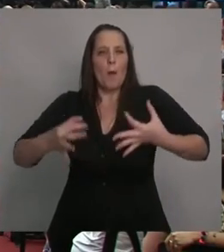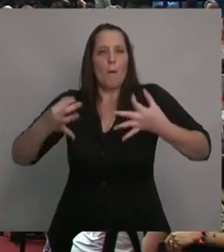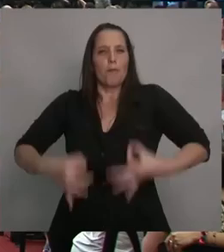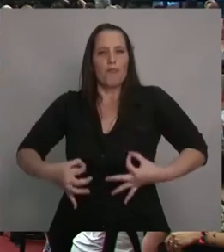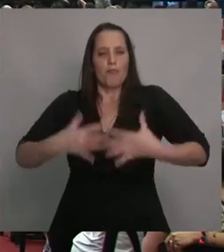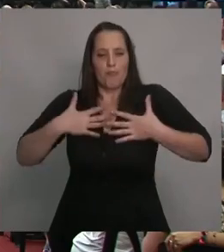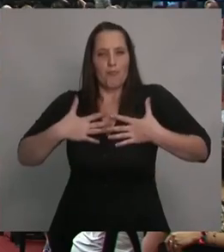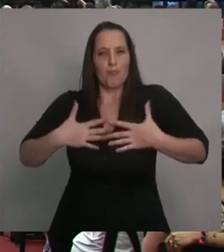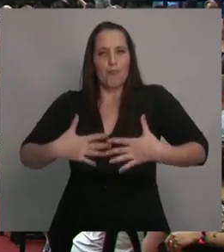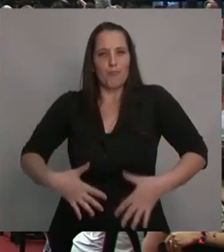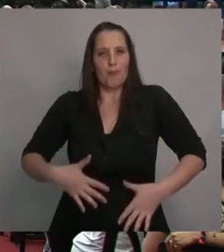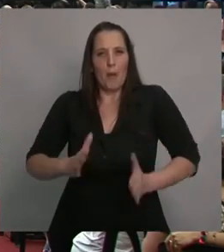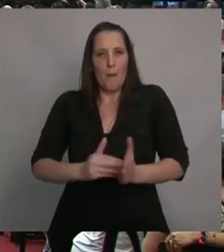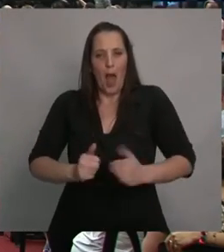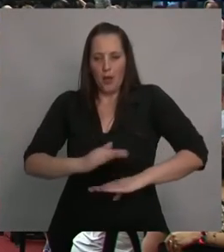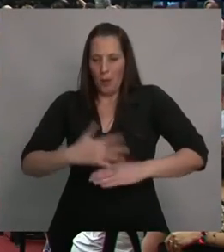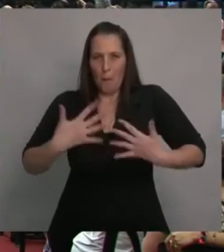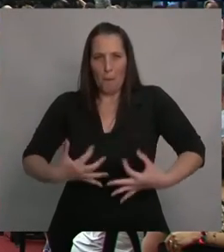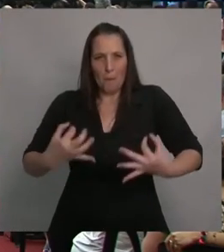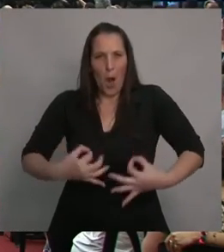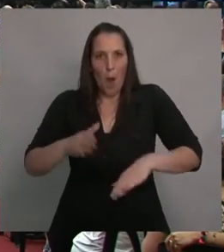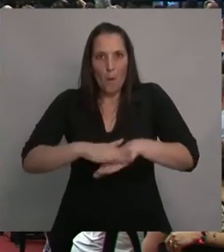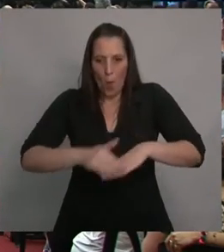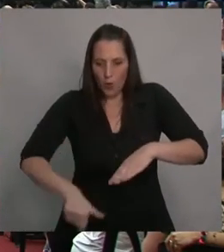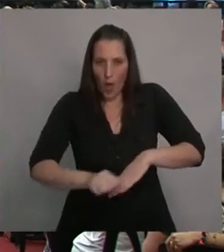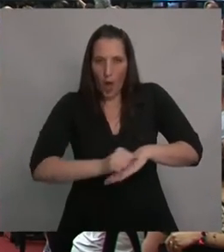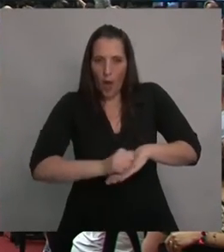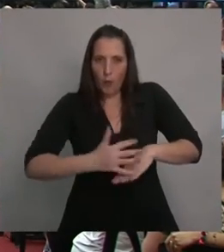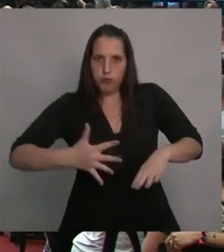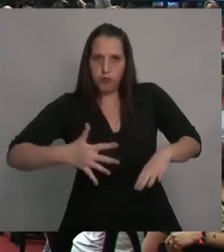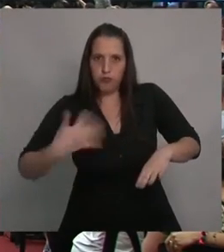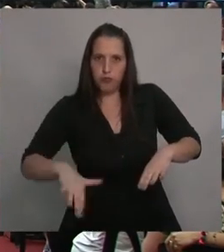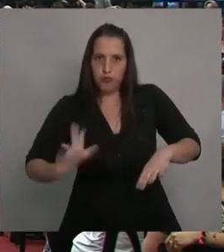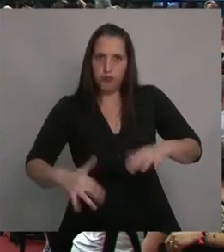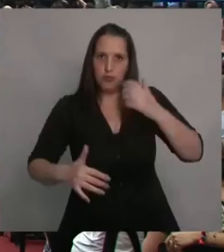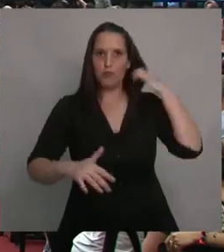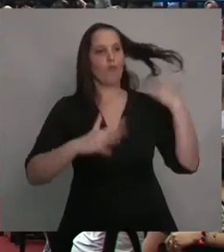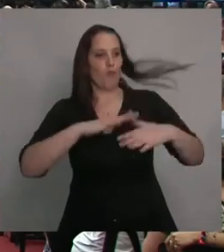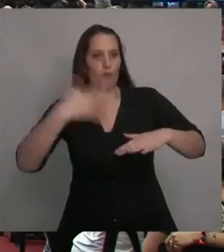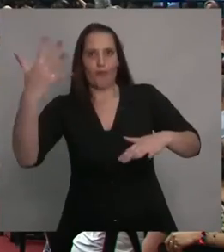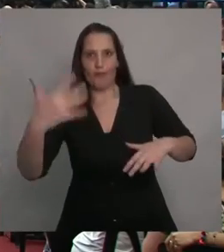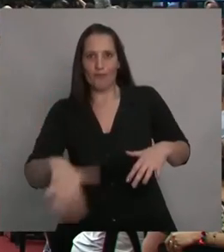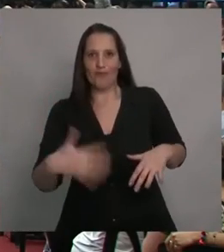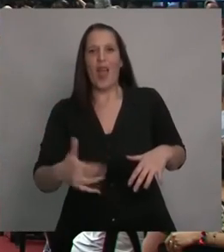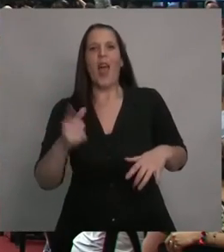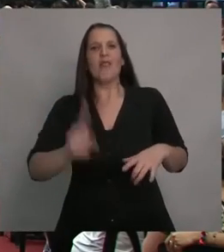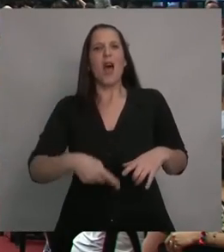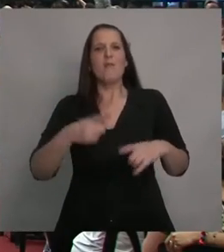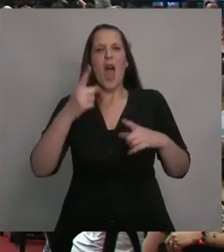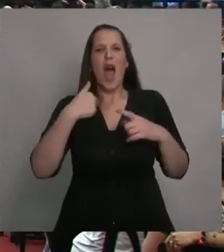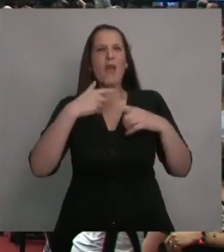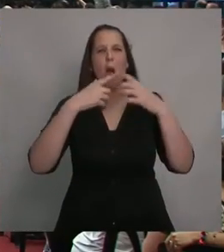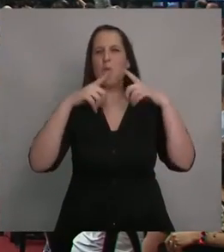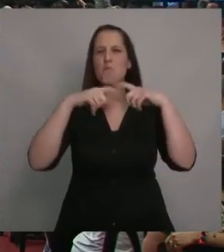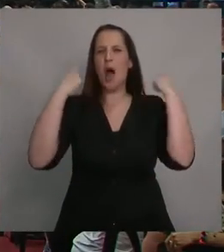blanco abajo, y las botas lustradas. Y una guapería, tenía un pañuelo en la cara así, una